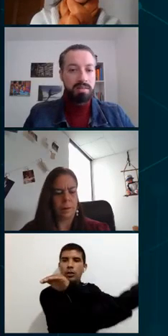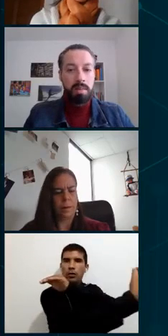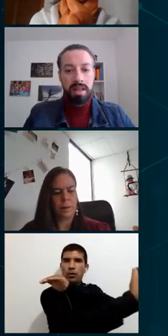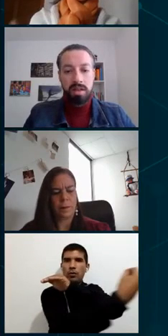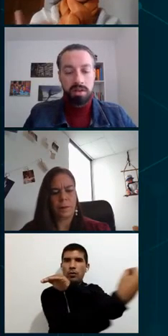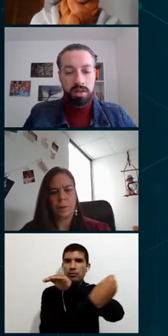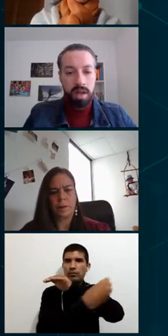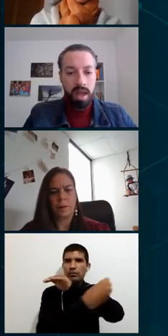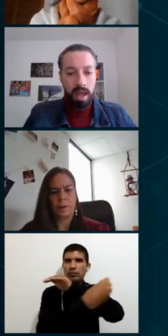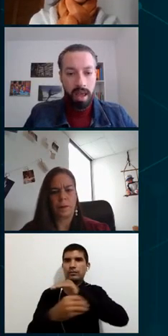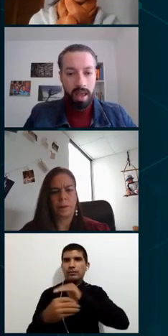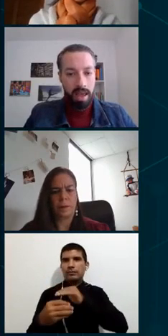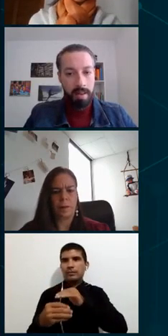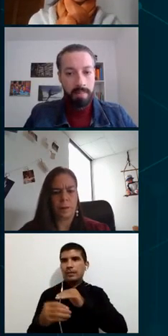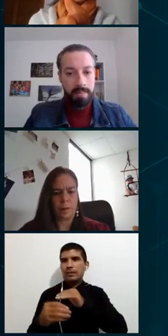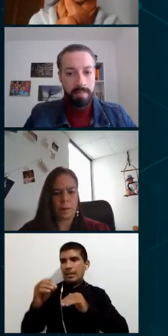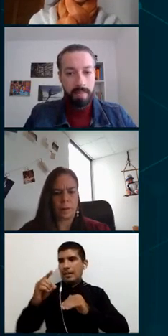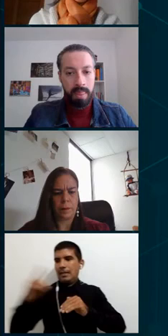los siguientes momentos